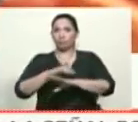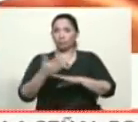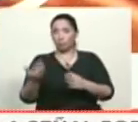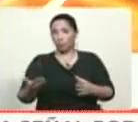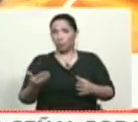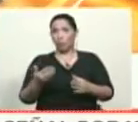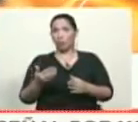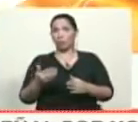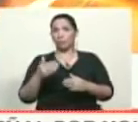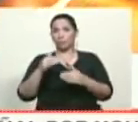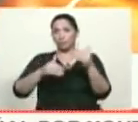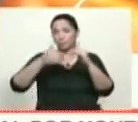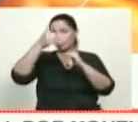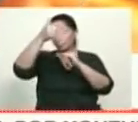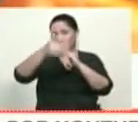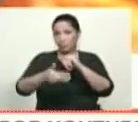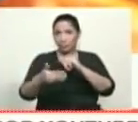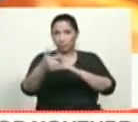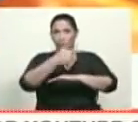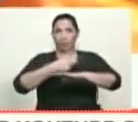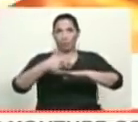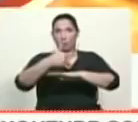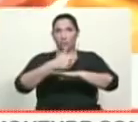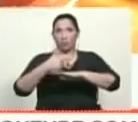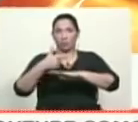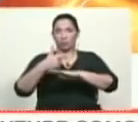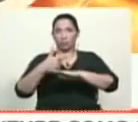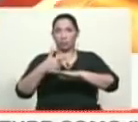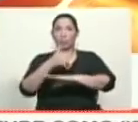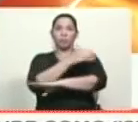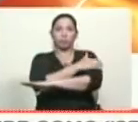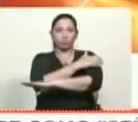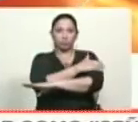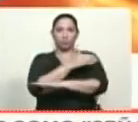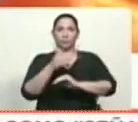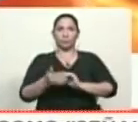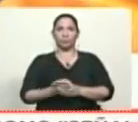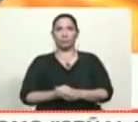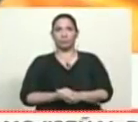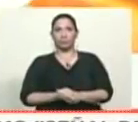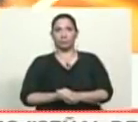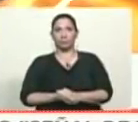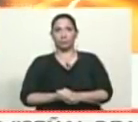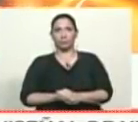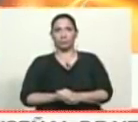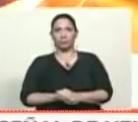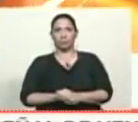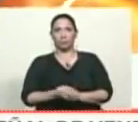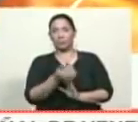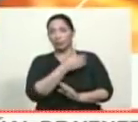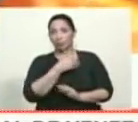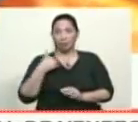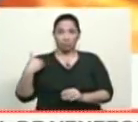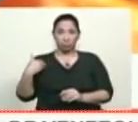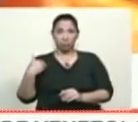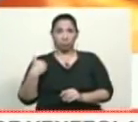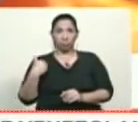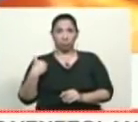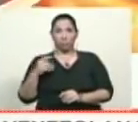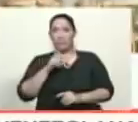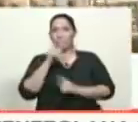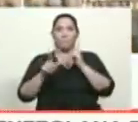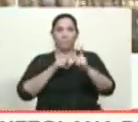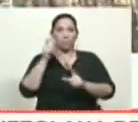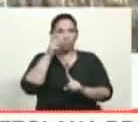de esto está el gobierno, no menos cierto que lo que ejecuta es la oposición de derecha, que lo que quiere es el malestar para el pueblo,